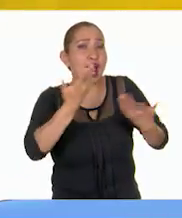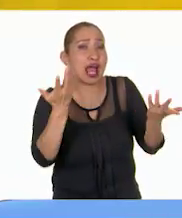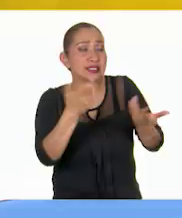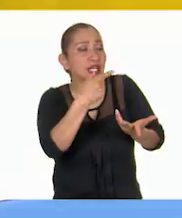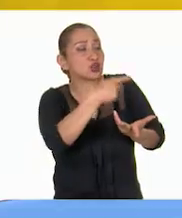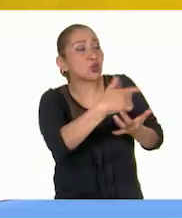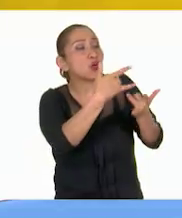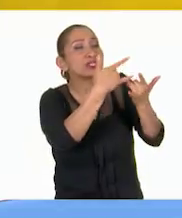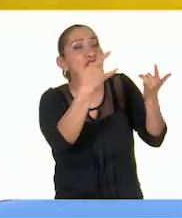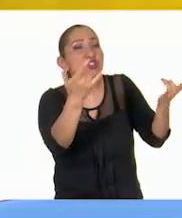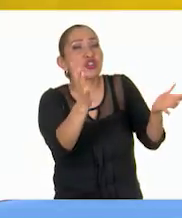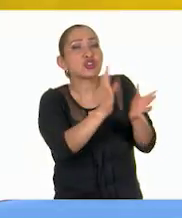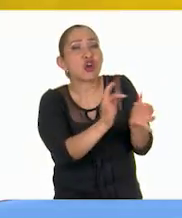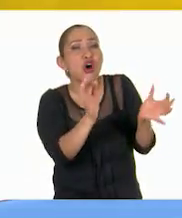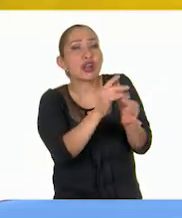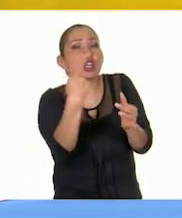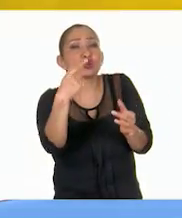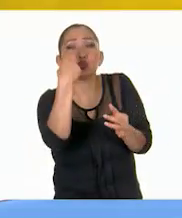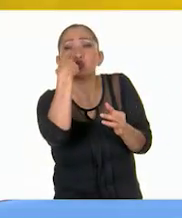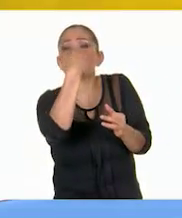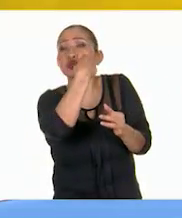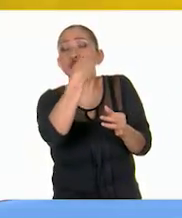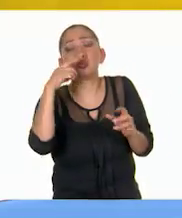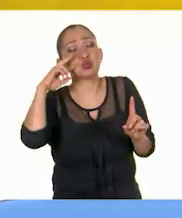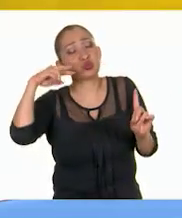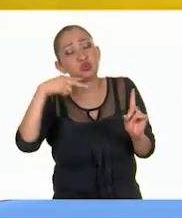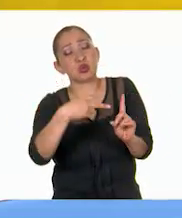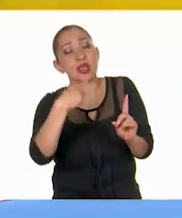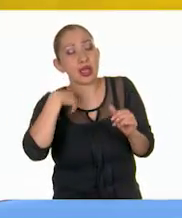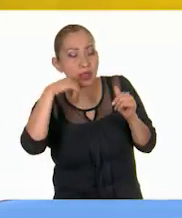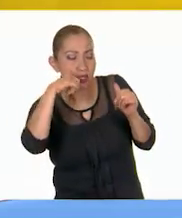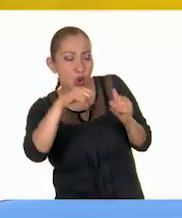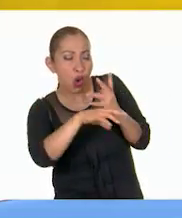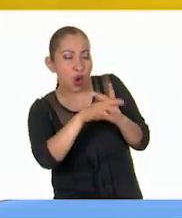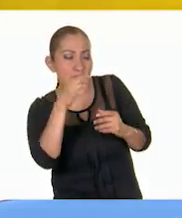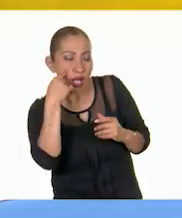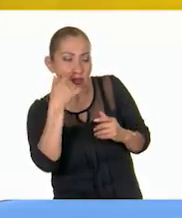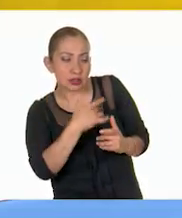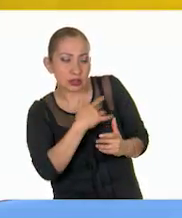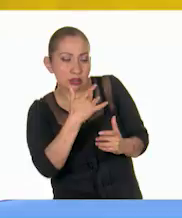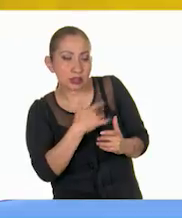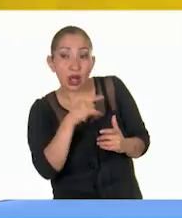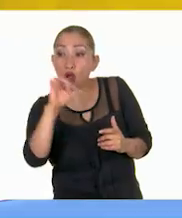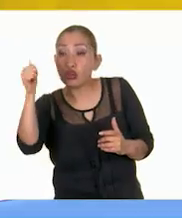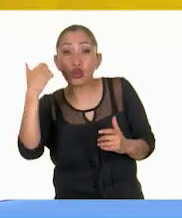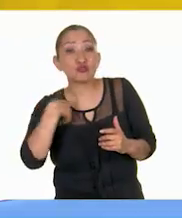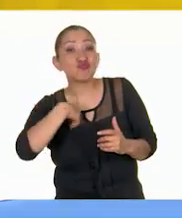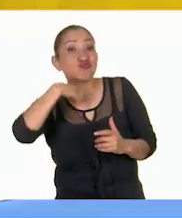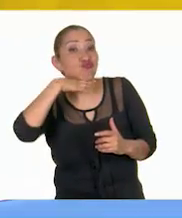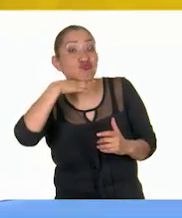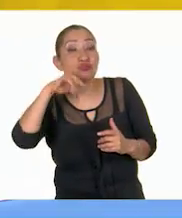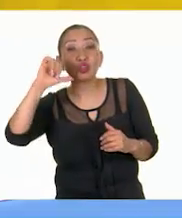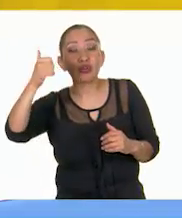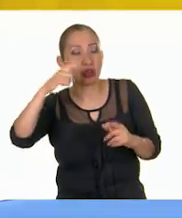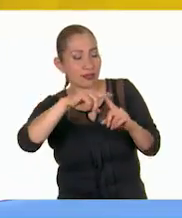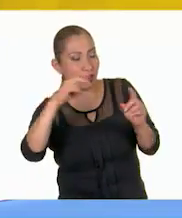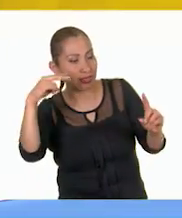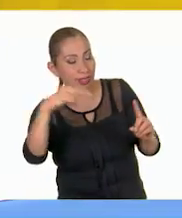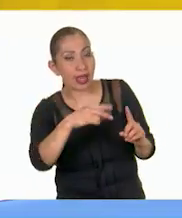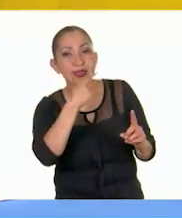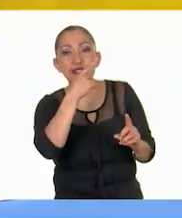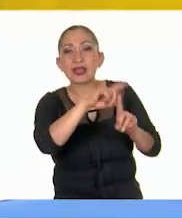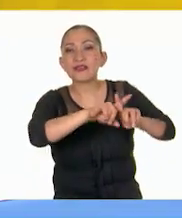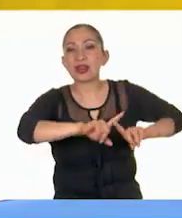del pasado desde su perspectiva y pone atención en cosas en las que no se fijan los otros y las dice de